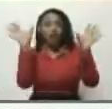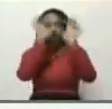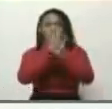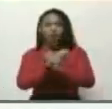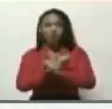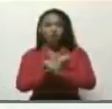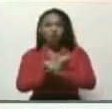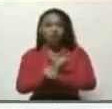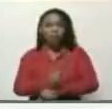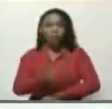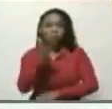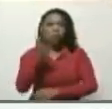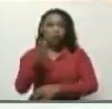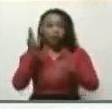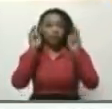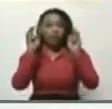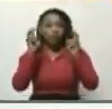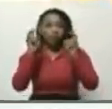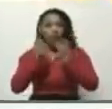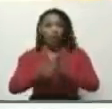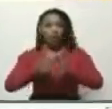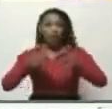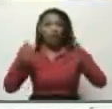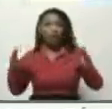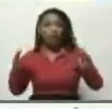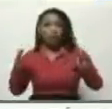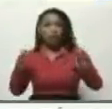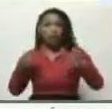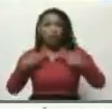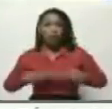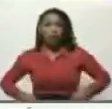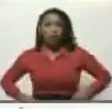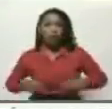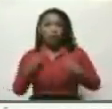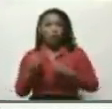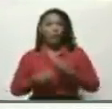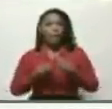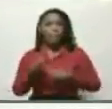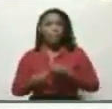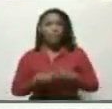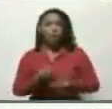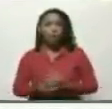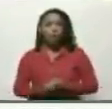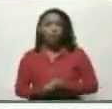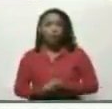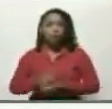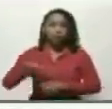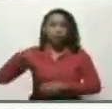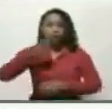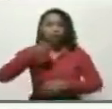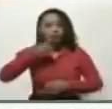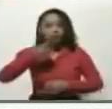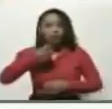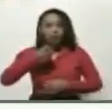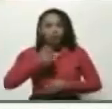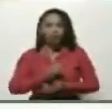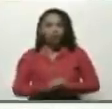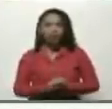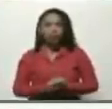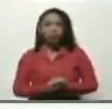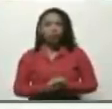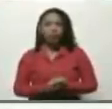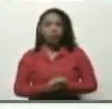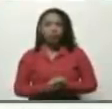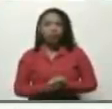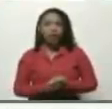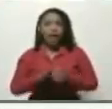medieval, el concepto y el crecimiento de lo humano como la búsqueda de lo divino. Y